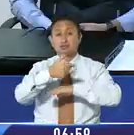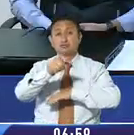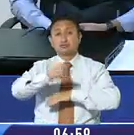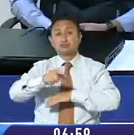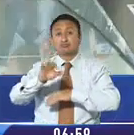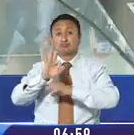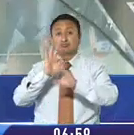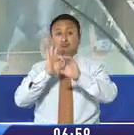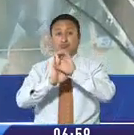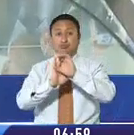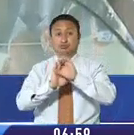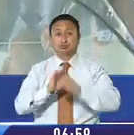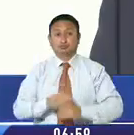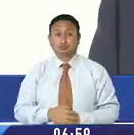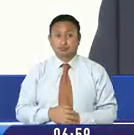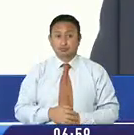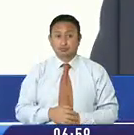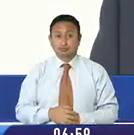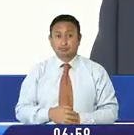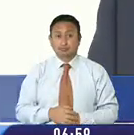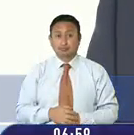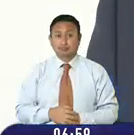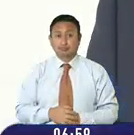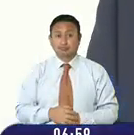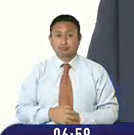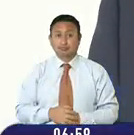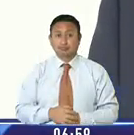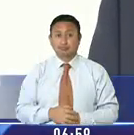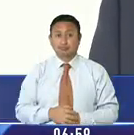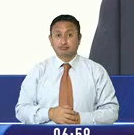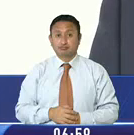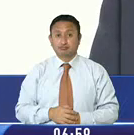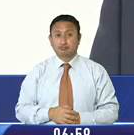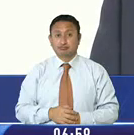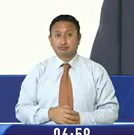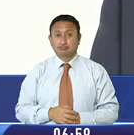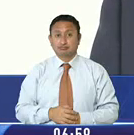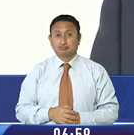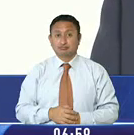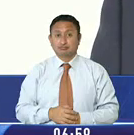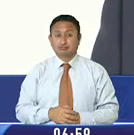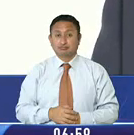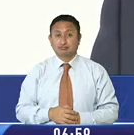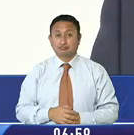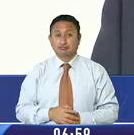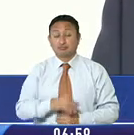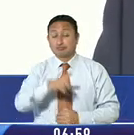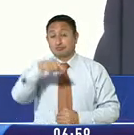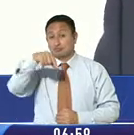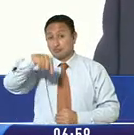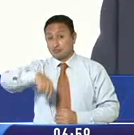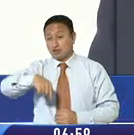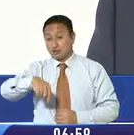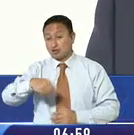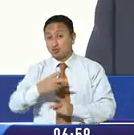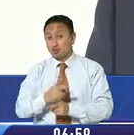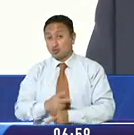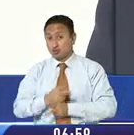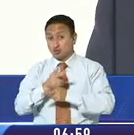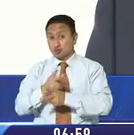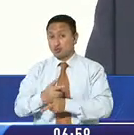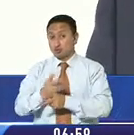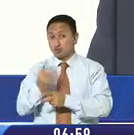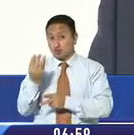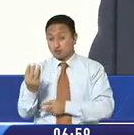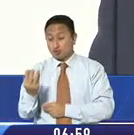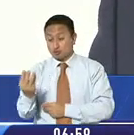y Control Social. Aquí no estamos para proteger mayorías o minorías.